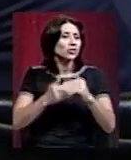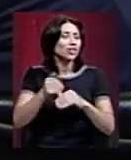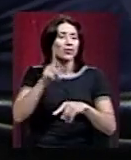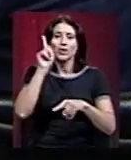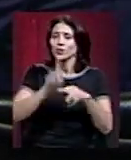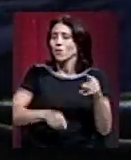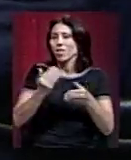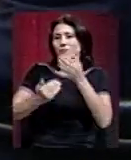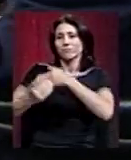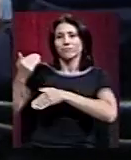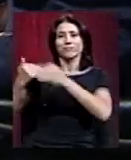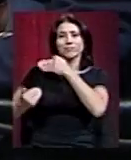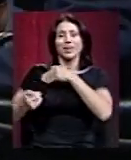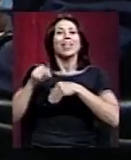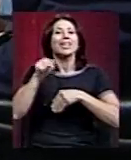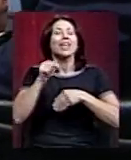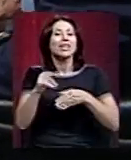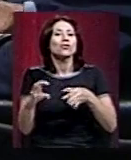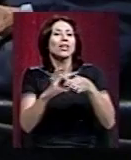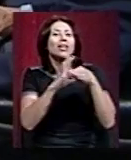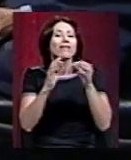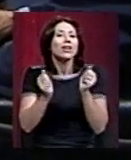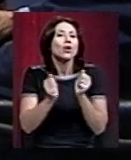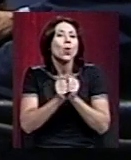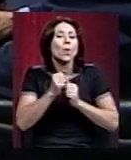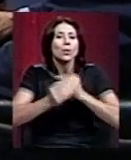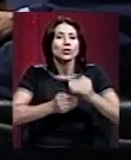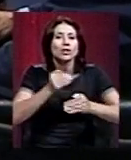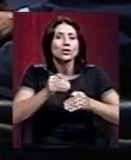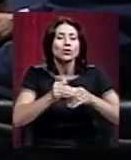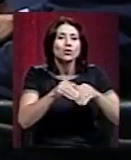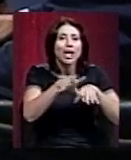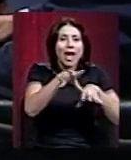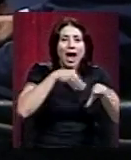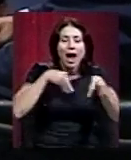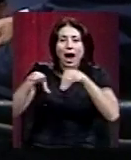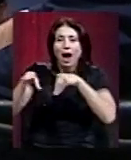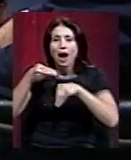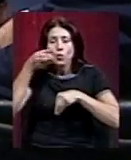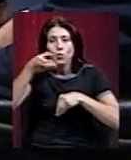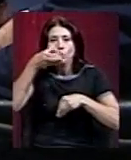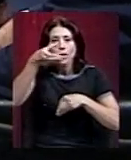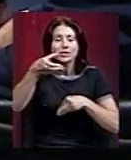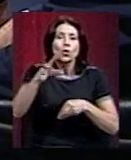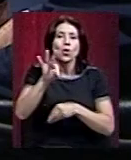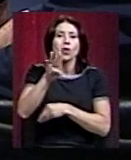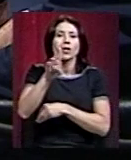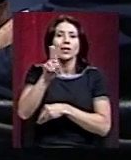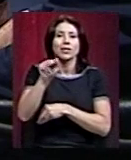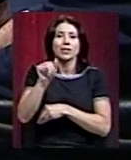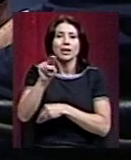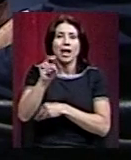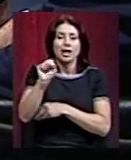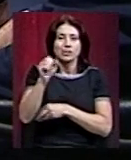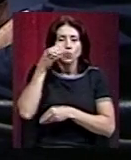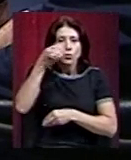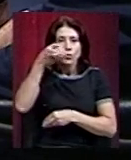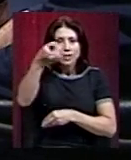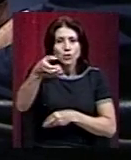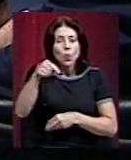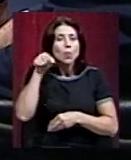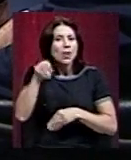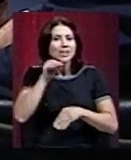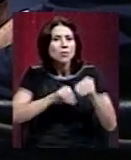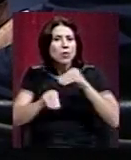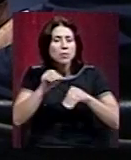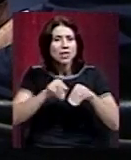los procesos de aculturación o de transculturación generados por ese movimiento que ya diría yo perpetuo, de gente que se